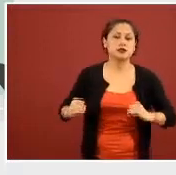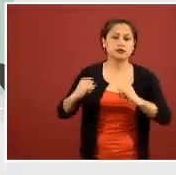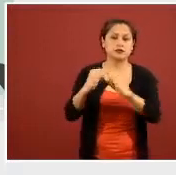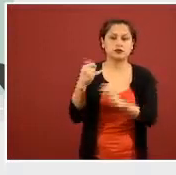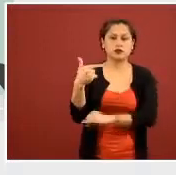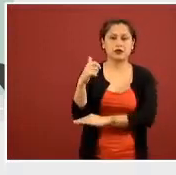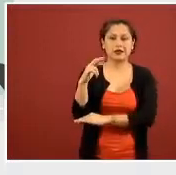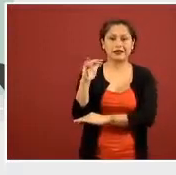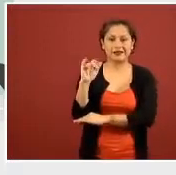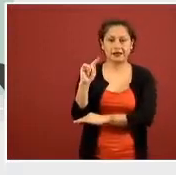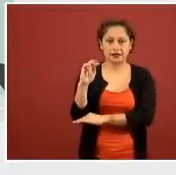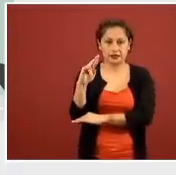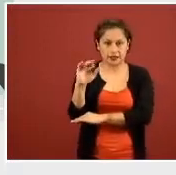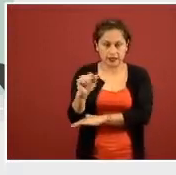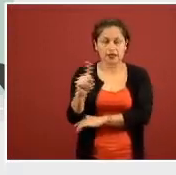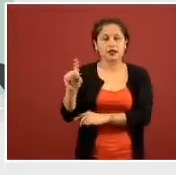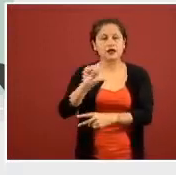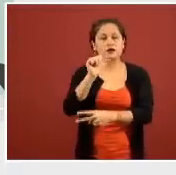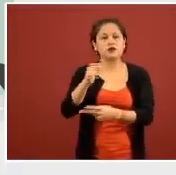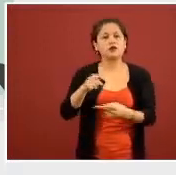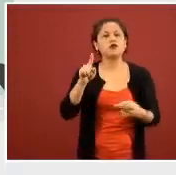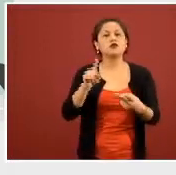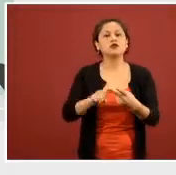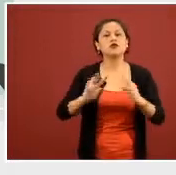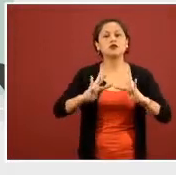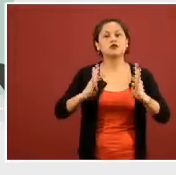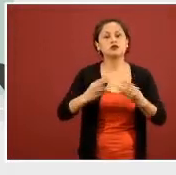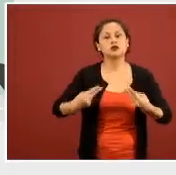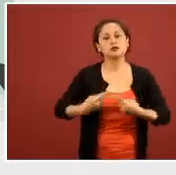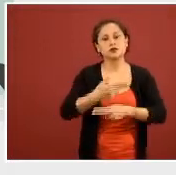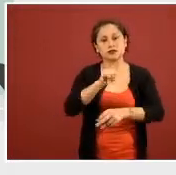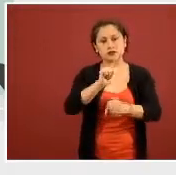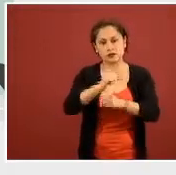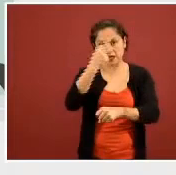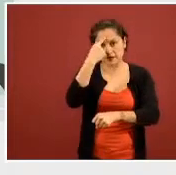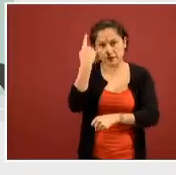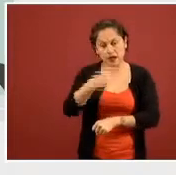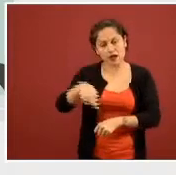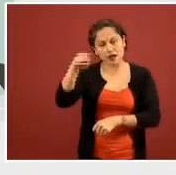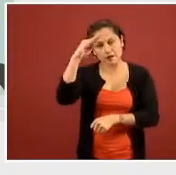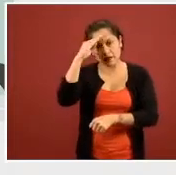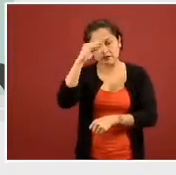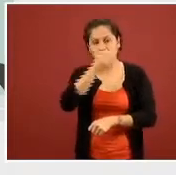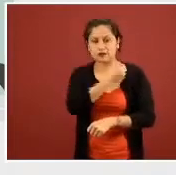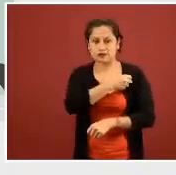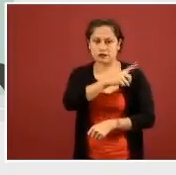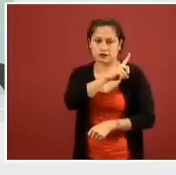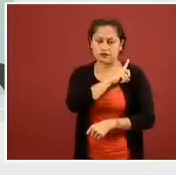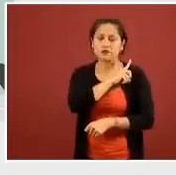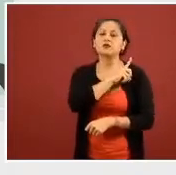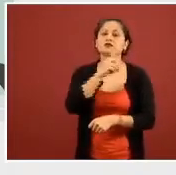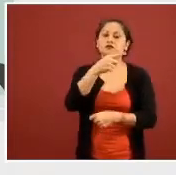Geriatría, del Consejo Nacional de Salud Mental, y todos ellos en equipo es que hemos